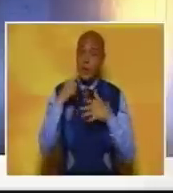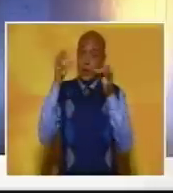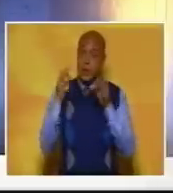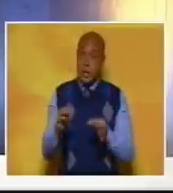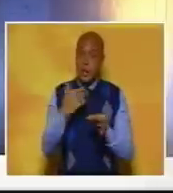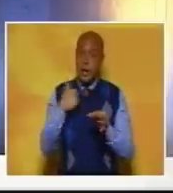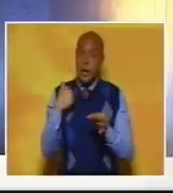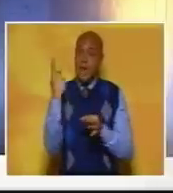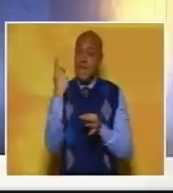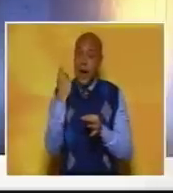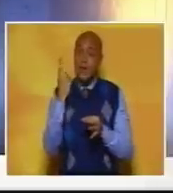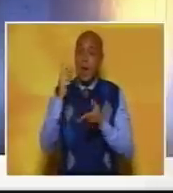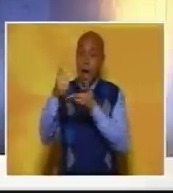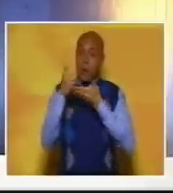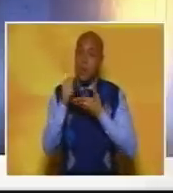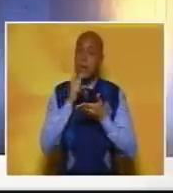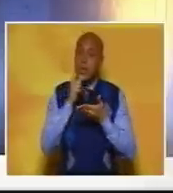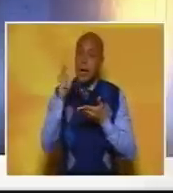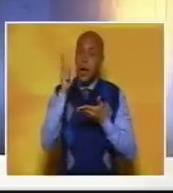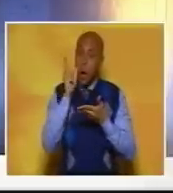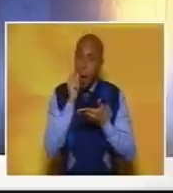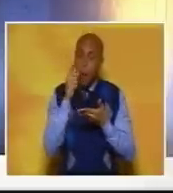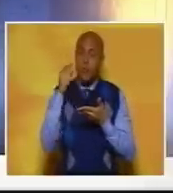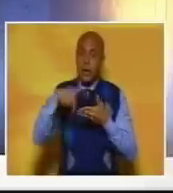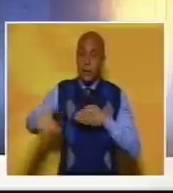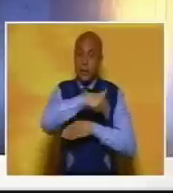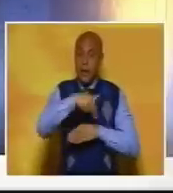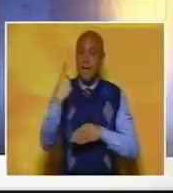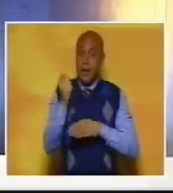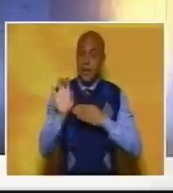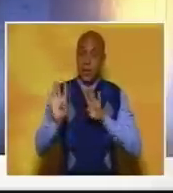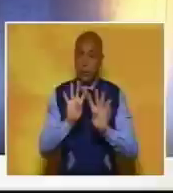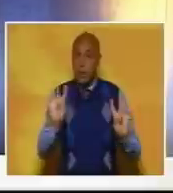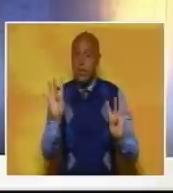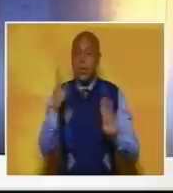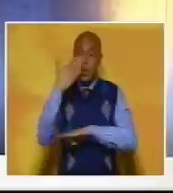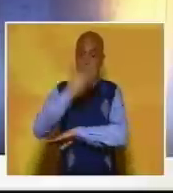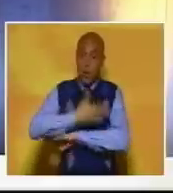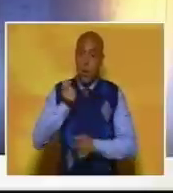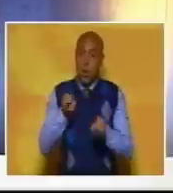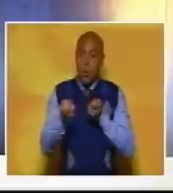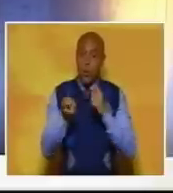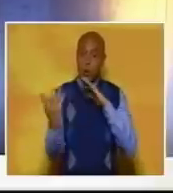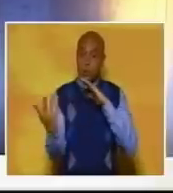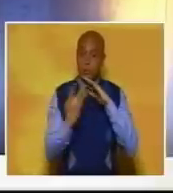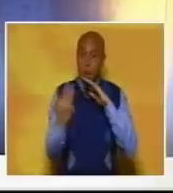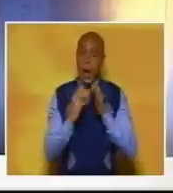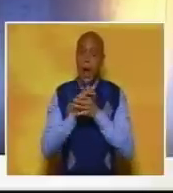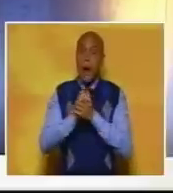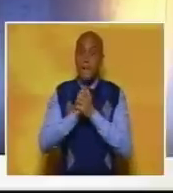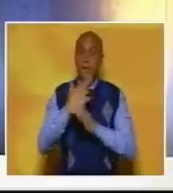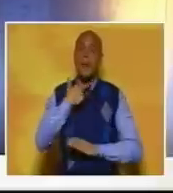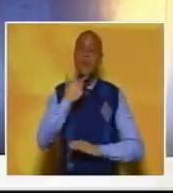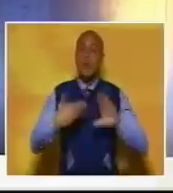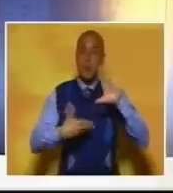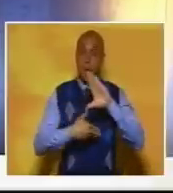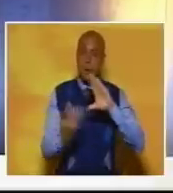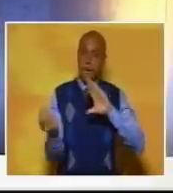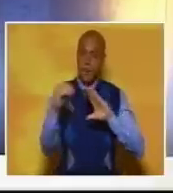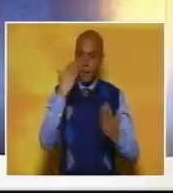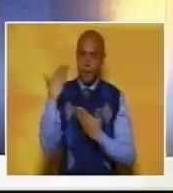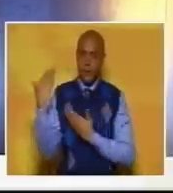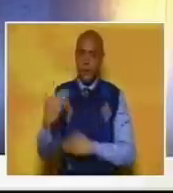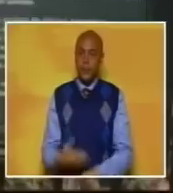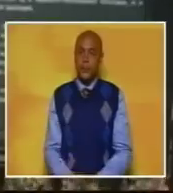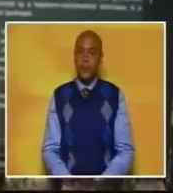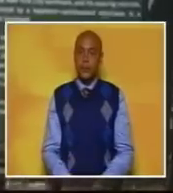por la falta de cooperación de autoridades locales con el Servicio de Inmigración. Laura Sepúlveda, de La Voz de América, nos cuenta